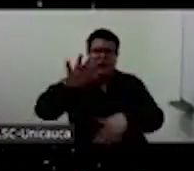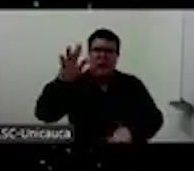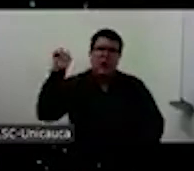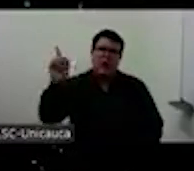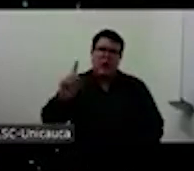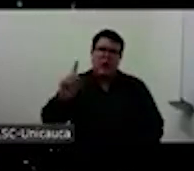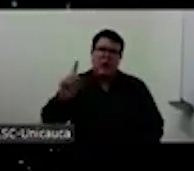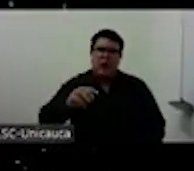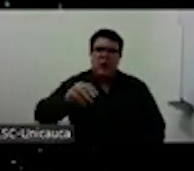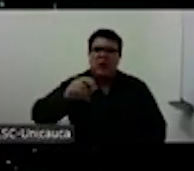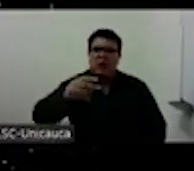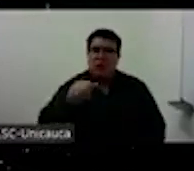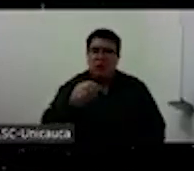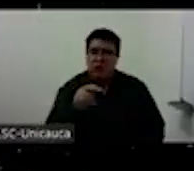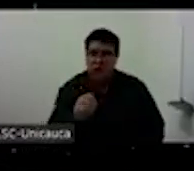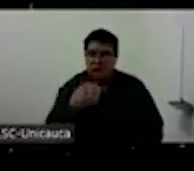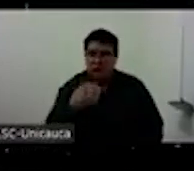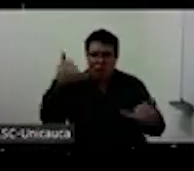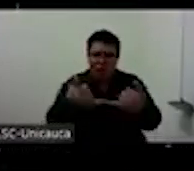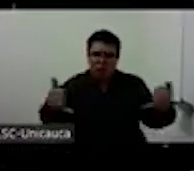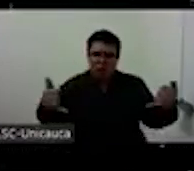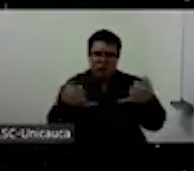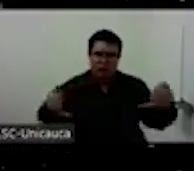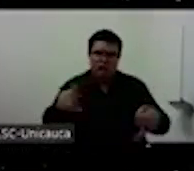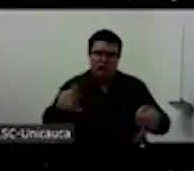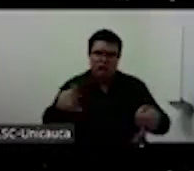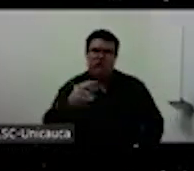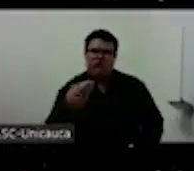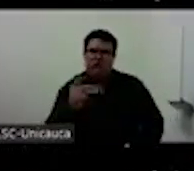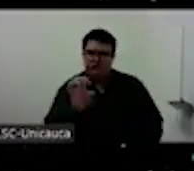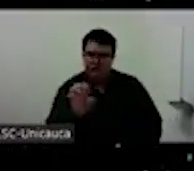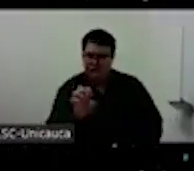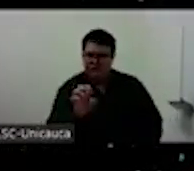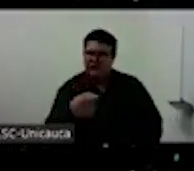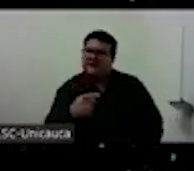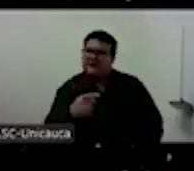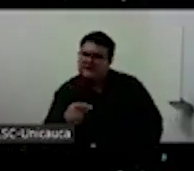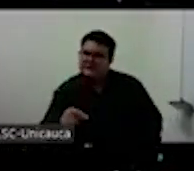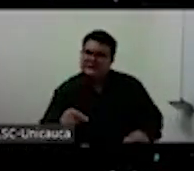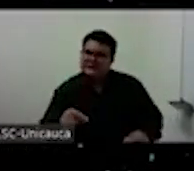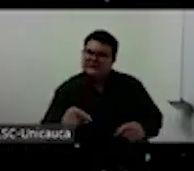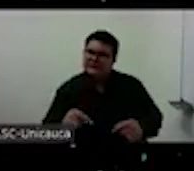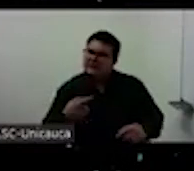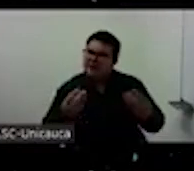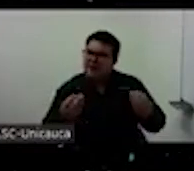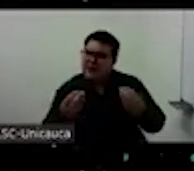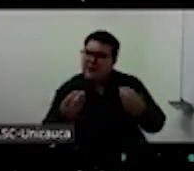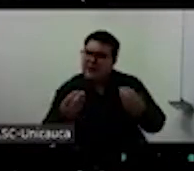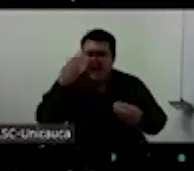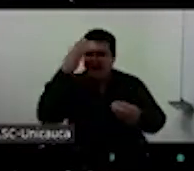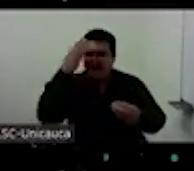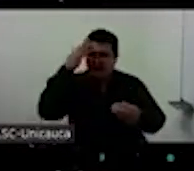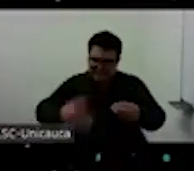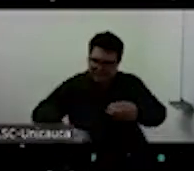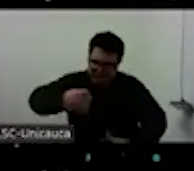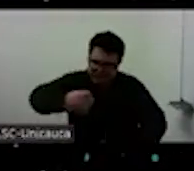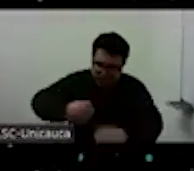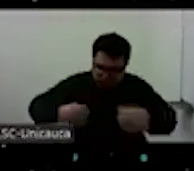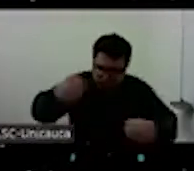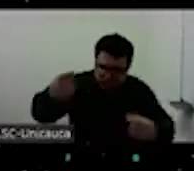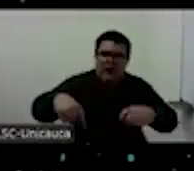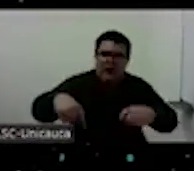mojano, elaborado en fibra de fique, y los mayores lo utilizan para recoger arracacha o lulo, debido a que